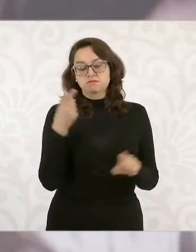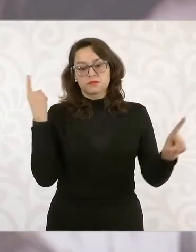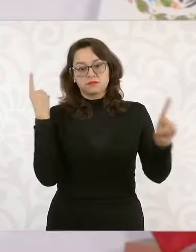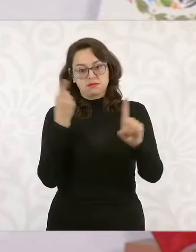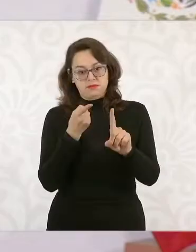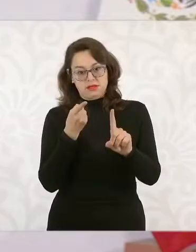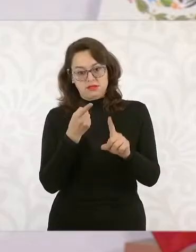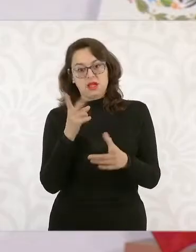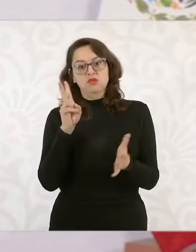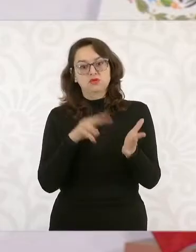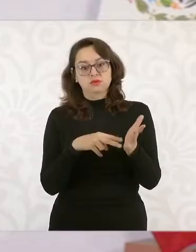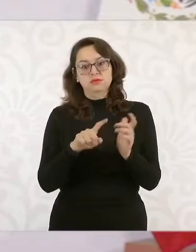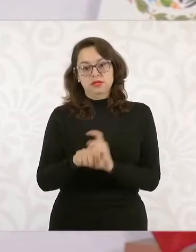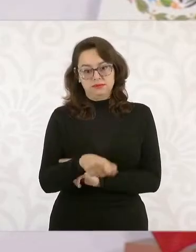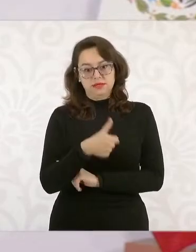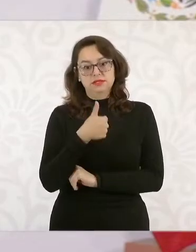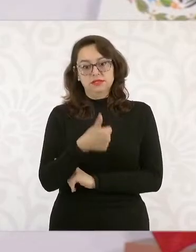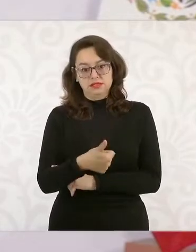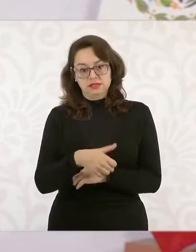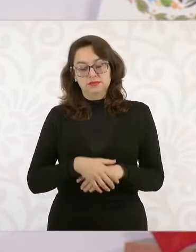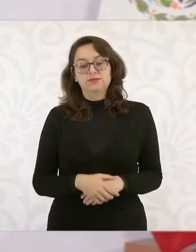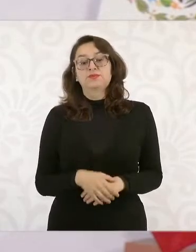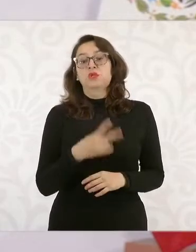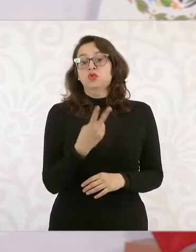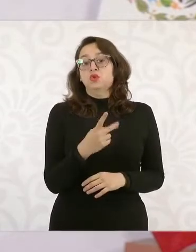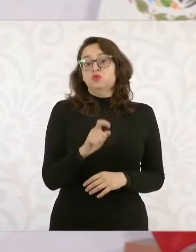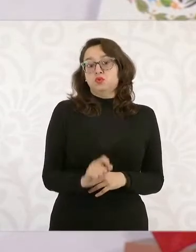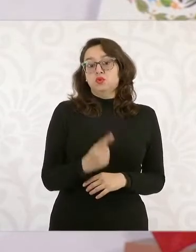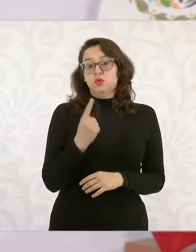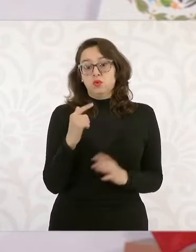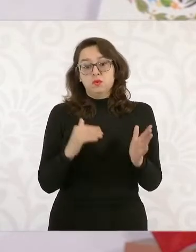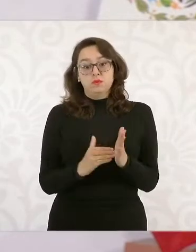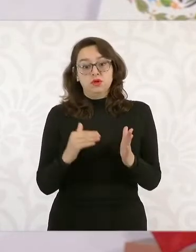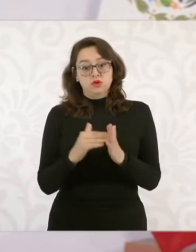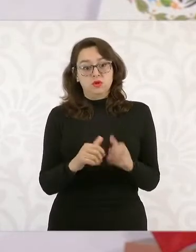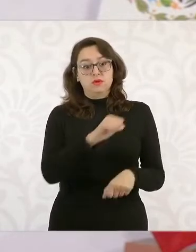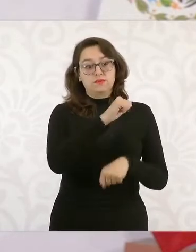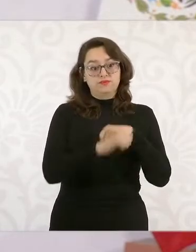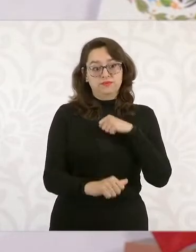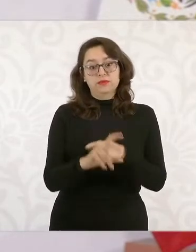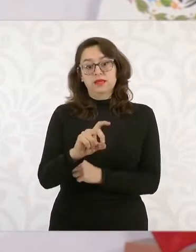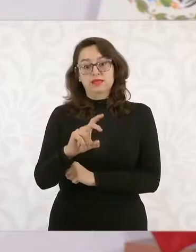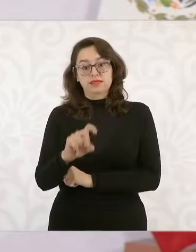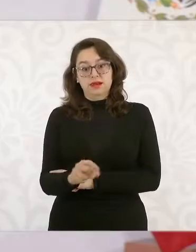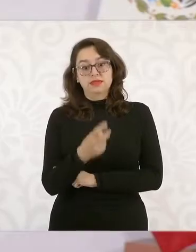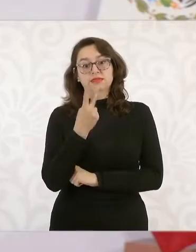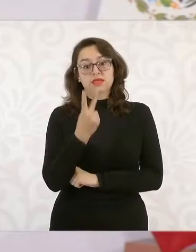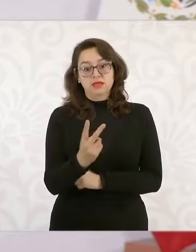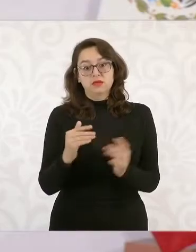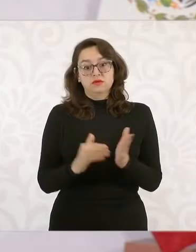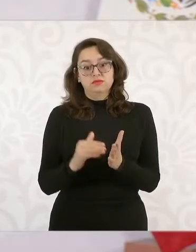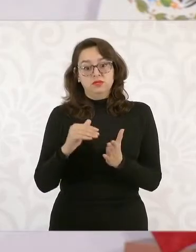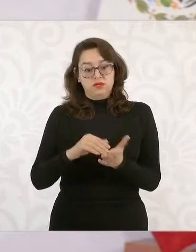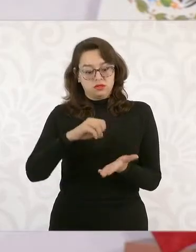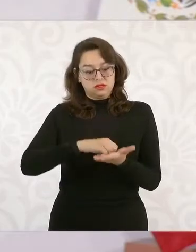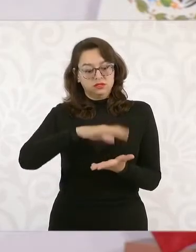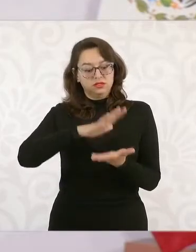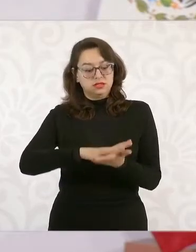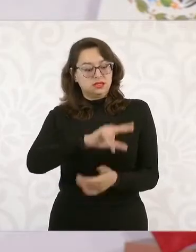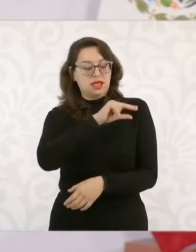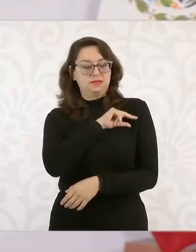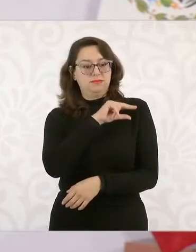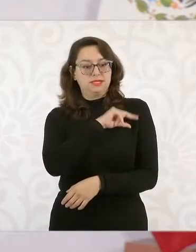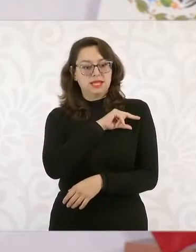de 2026, 2.1 millones de cirugías, 32.8 millones de consultas de especialidad